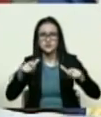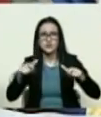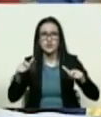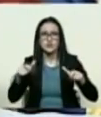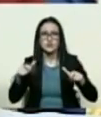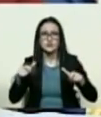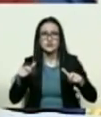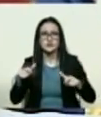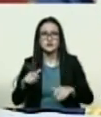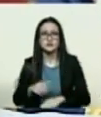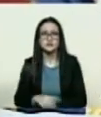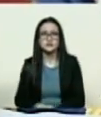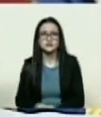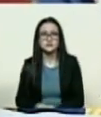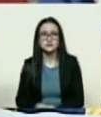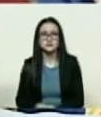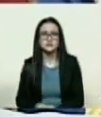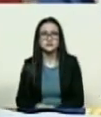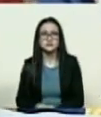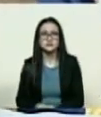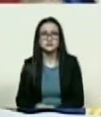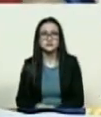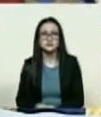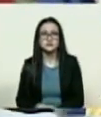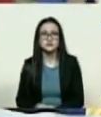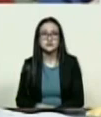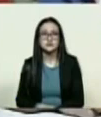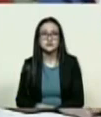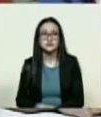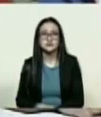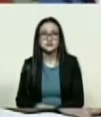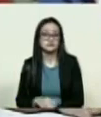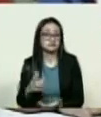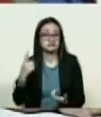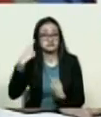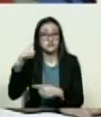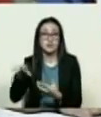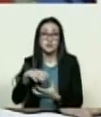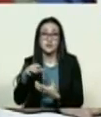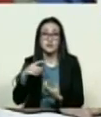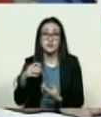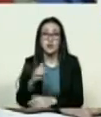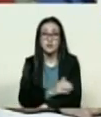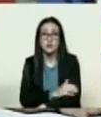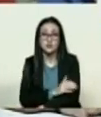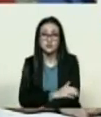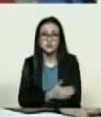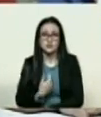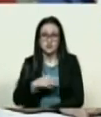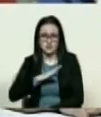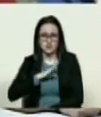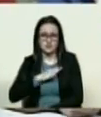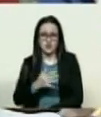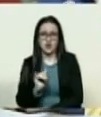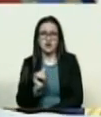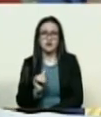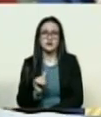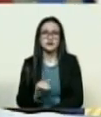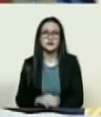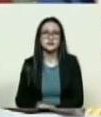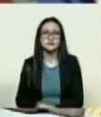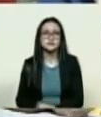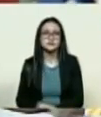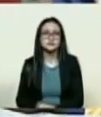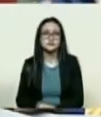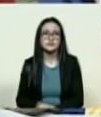hasta el Conde del Guácharo, que ha sido emblemático en todas las elecciones. En verdad es un problema de la oposición. Nosotros tenemos ya nuestro candidato. Y yo, Andrés Velázquez, anda